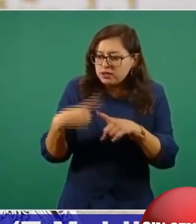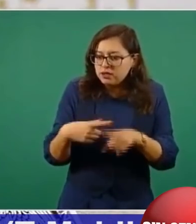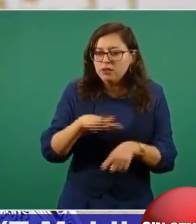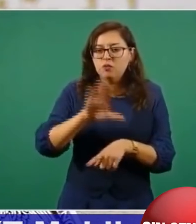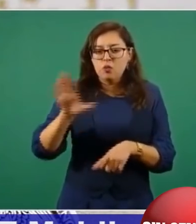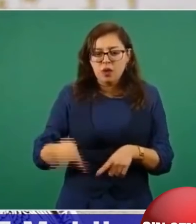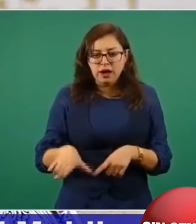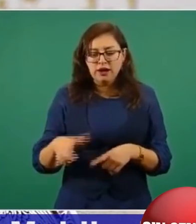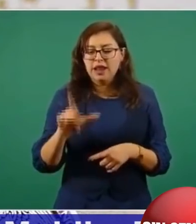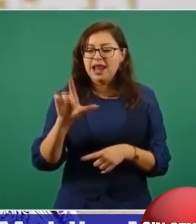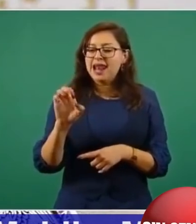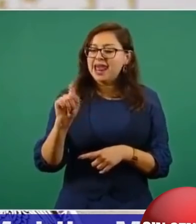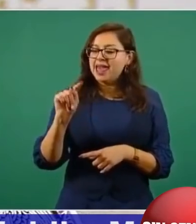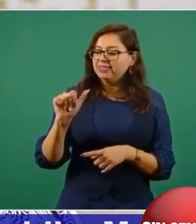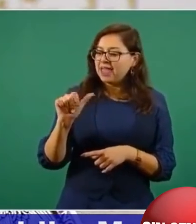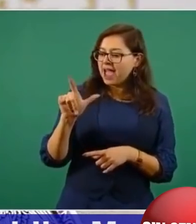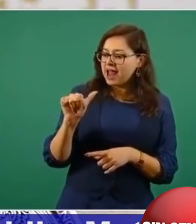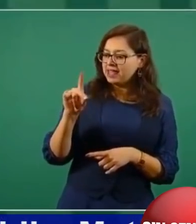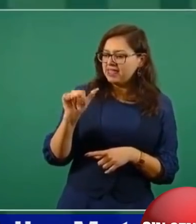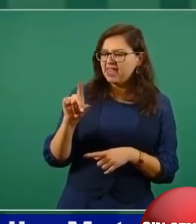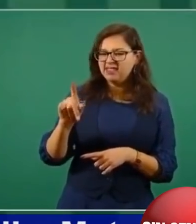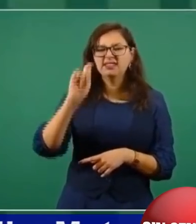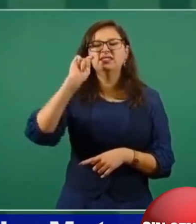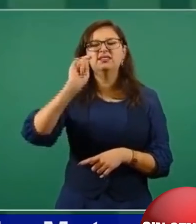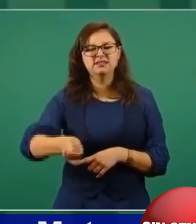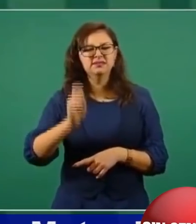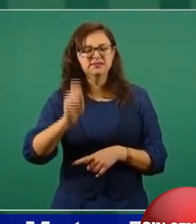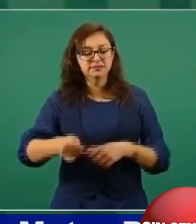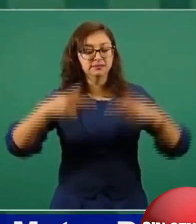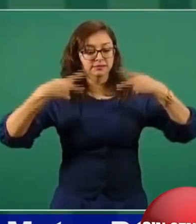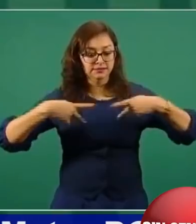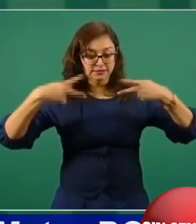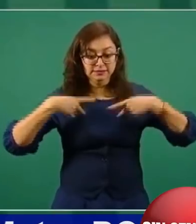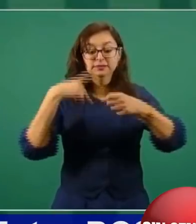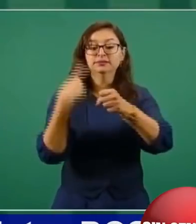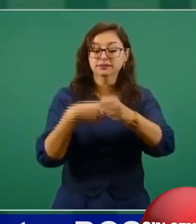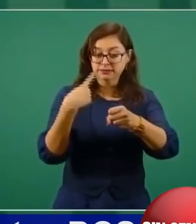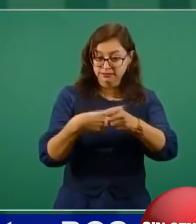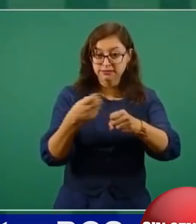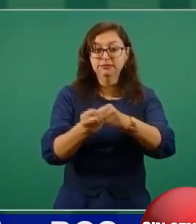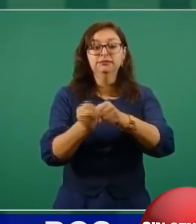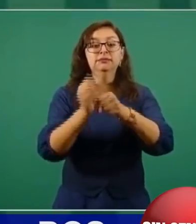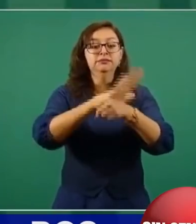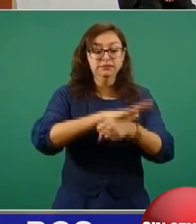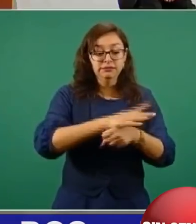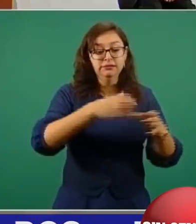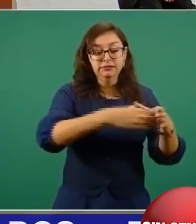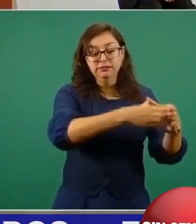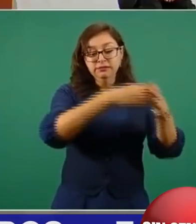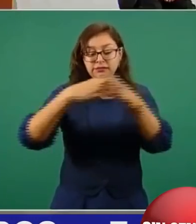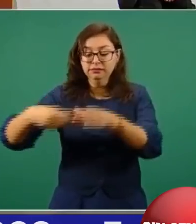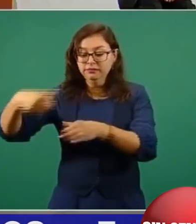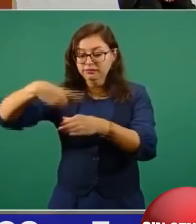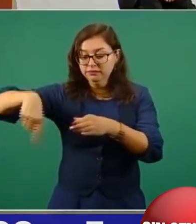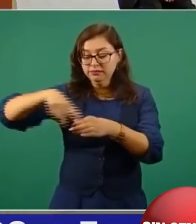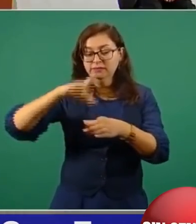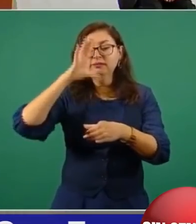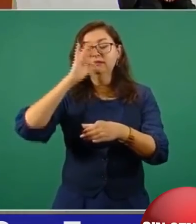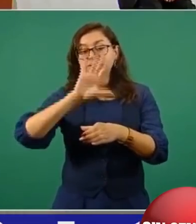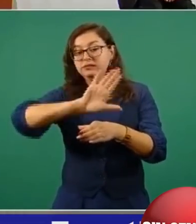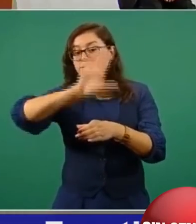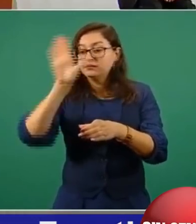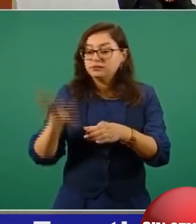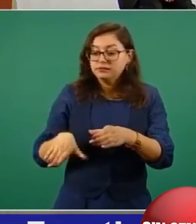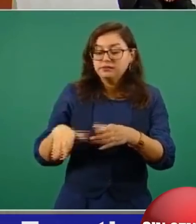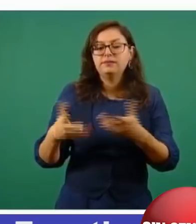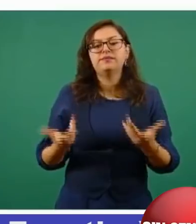de personas con COVID que desafortunadamente pierden la vida por el COVID. Y encontramos, como se ve en la